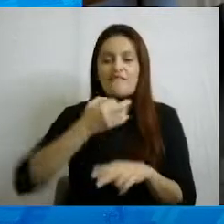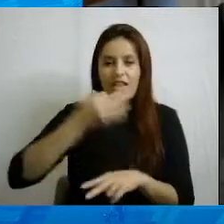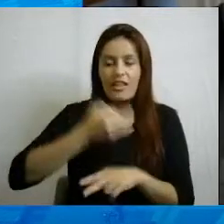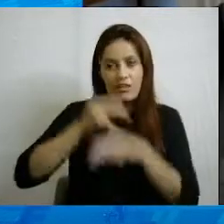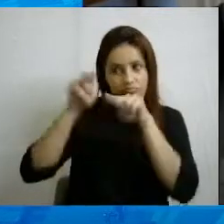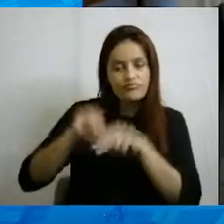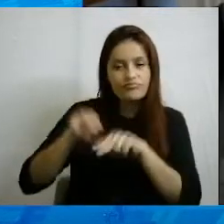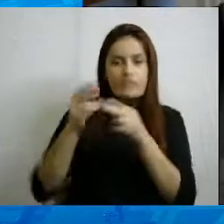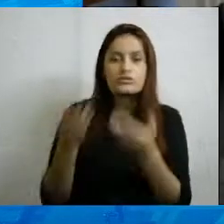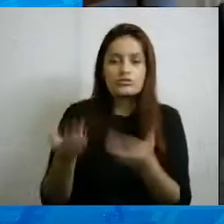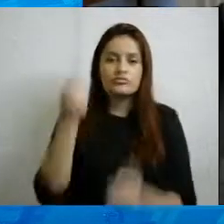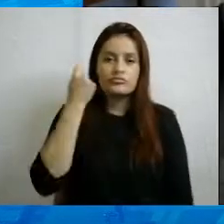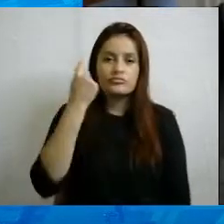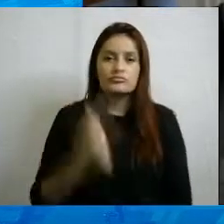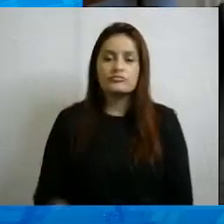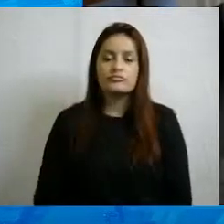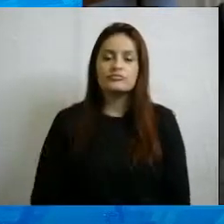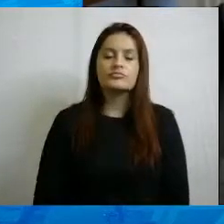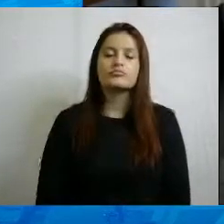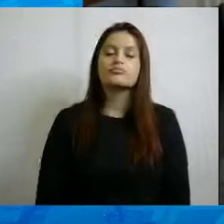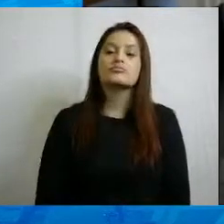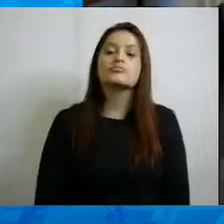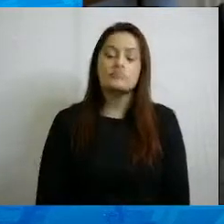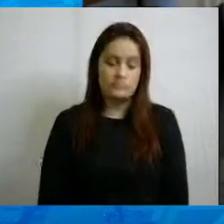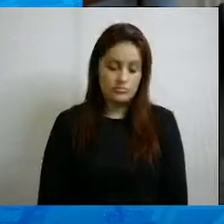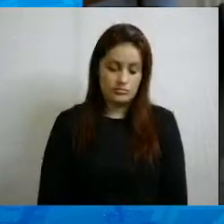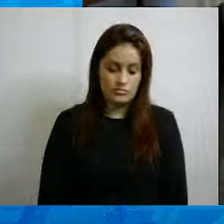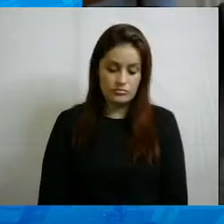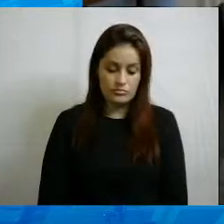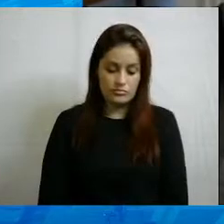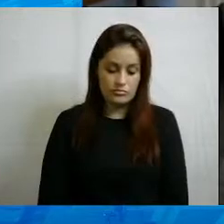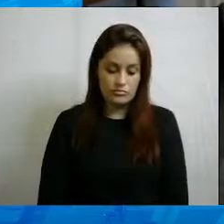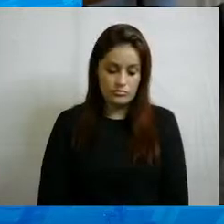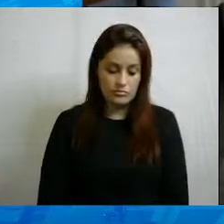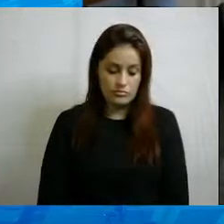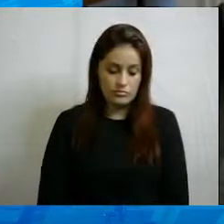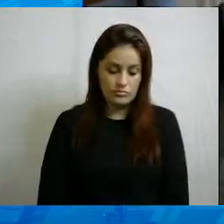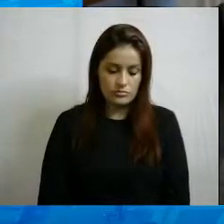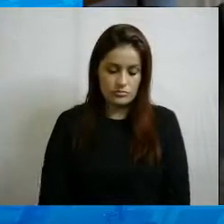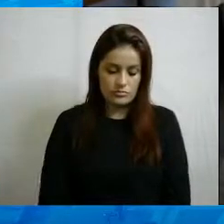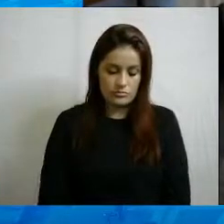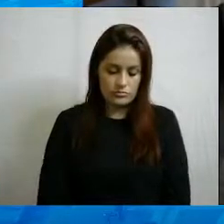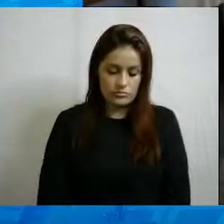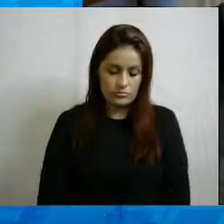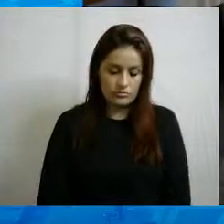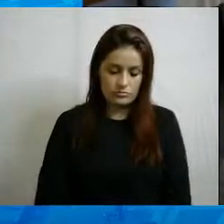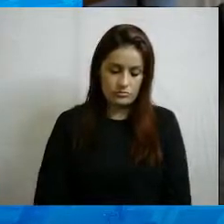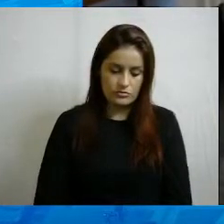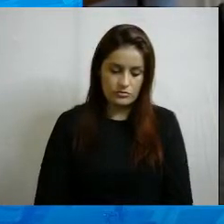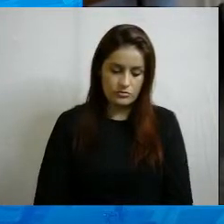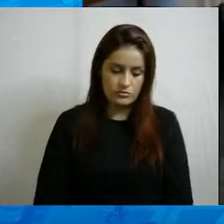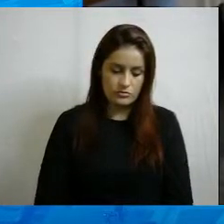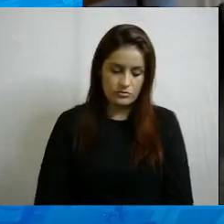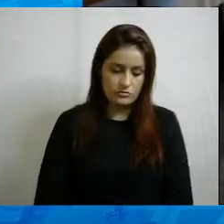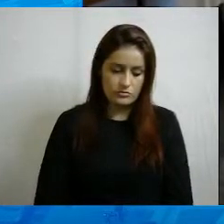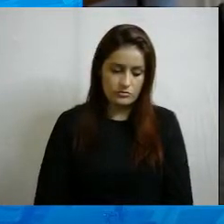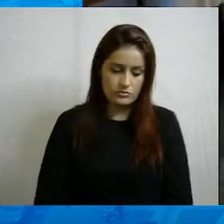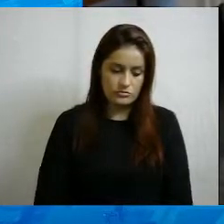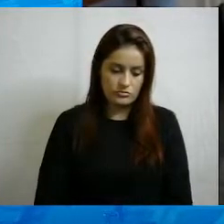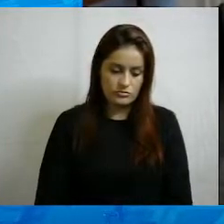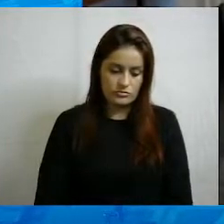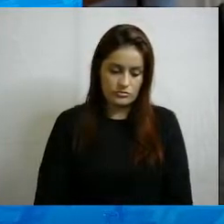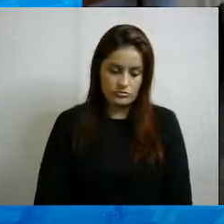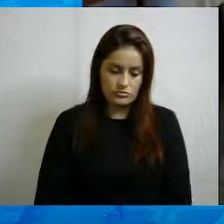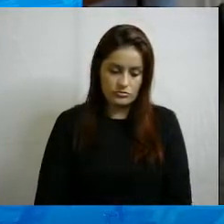fiscalización. Entendemos de que no se trata de ejercer la represión, ¿no es cierto?, como se nos ha dicho, sino que se